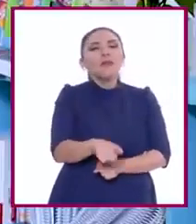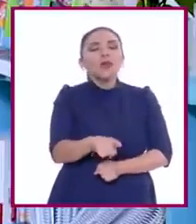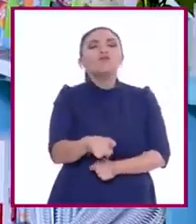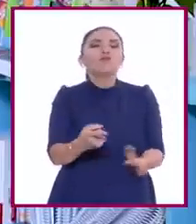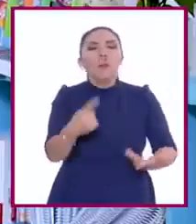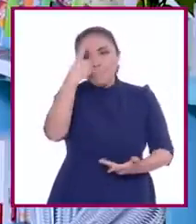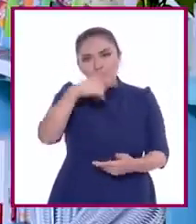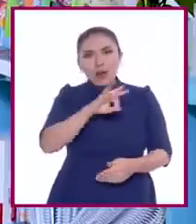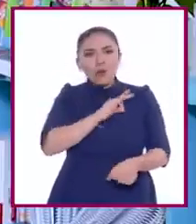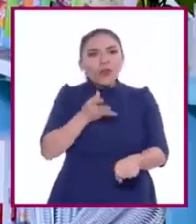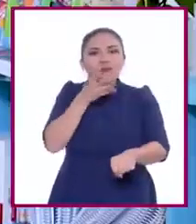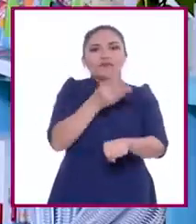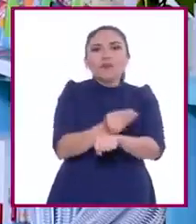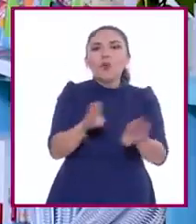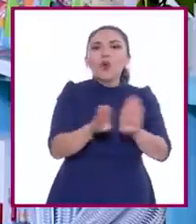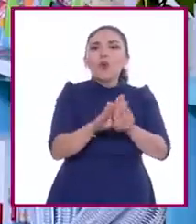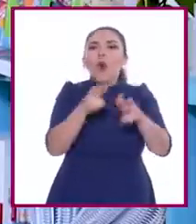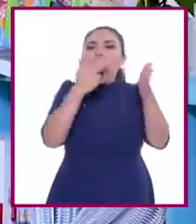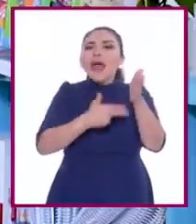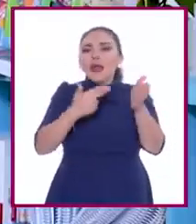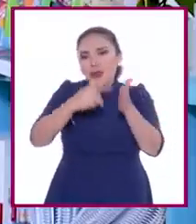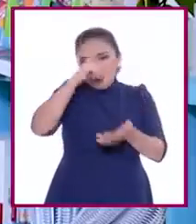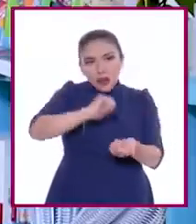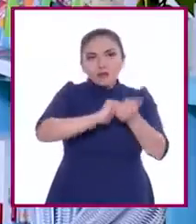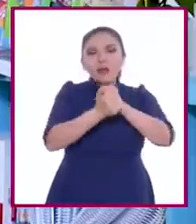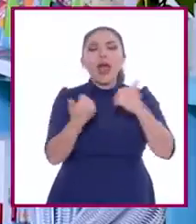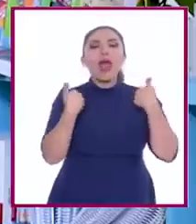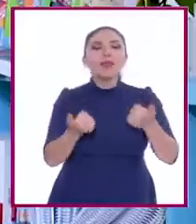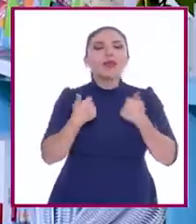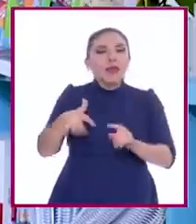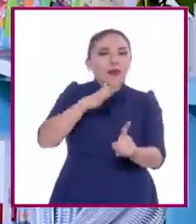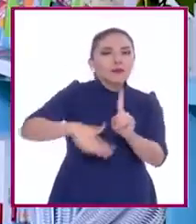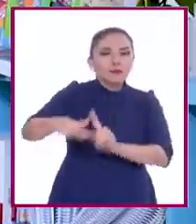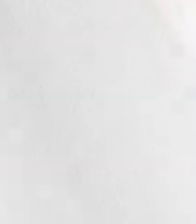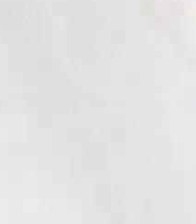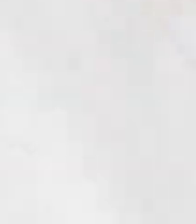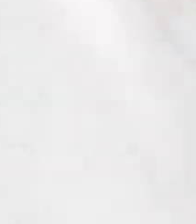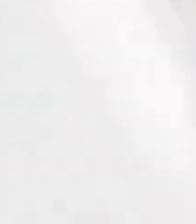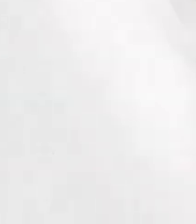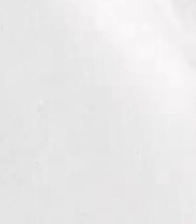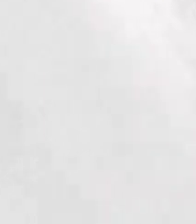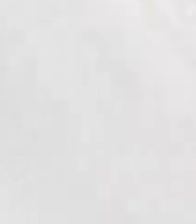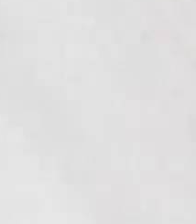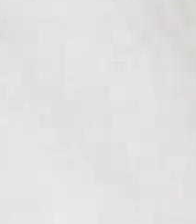y para aplicarla como una herramienta para entender los fenómenos naturales.